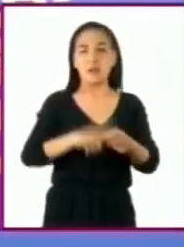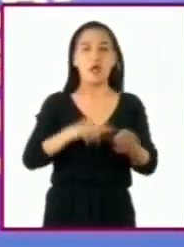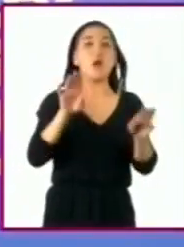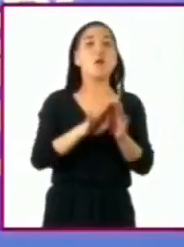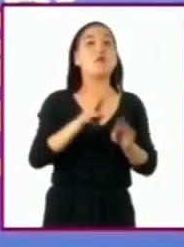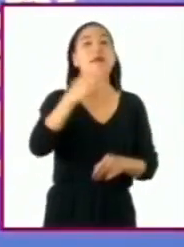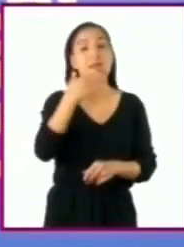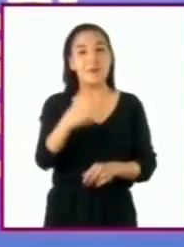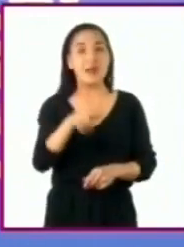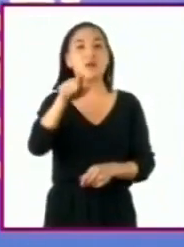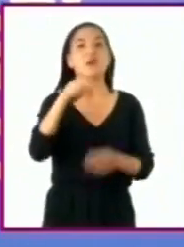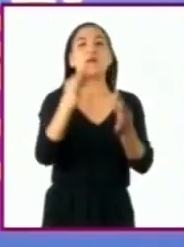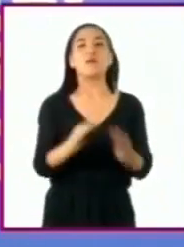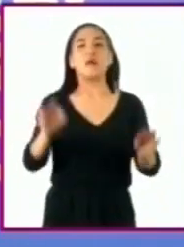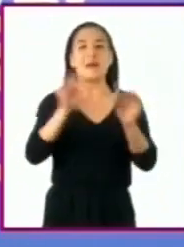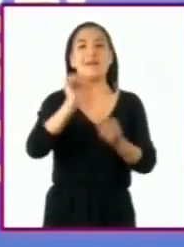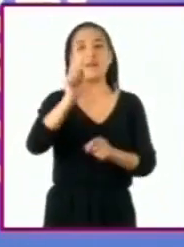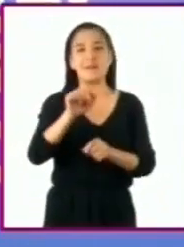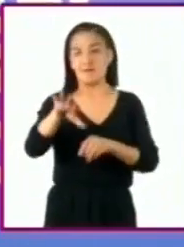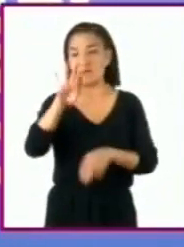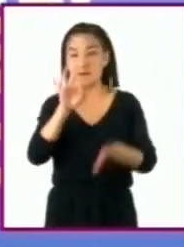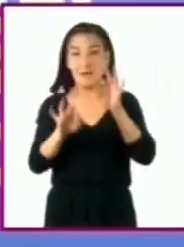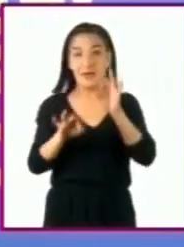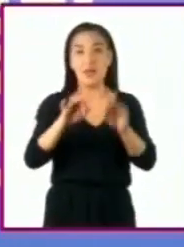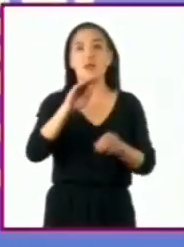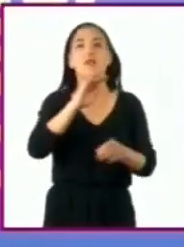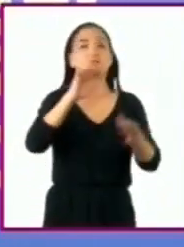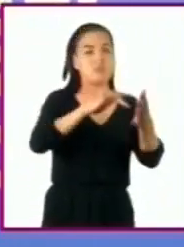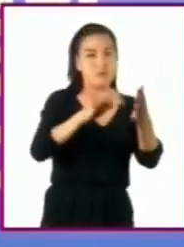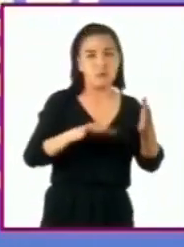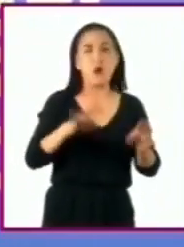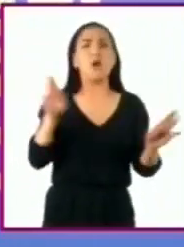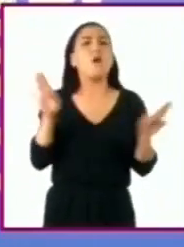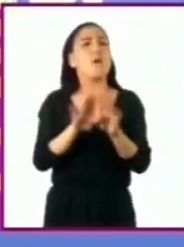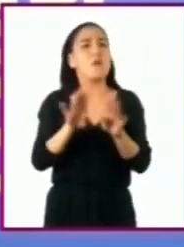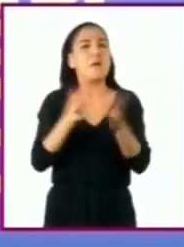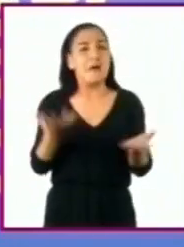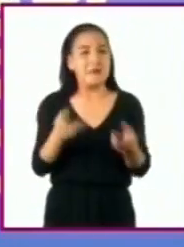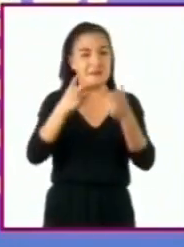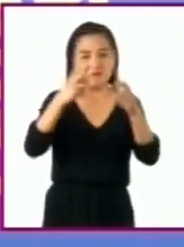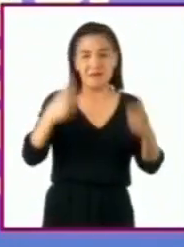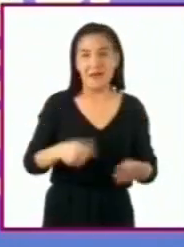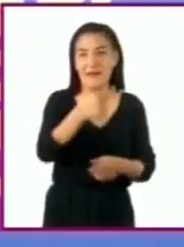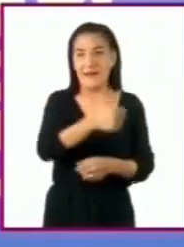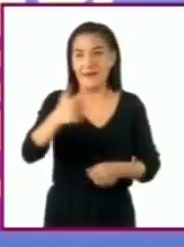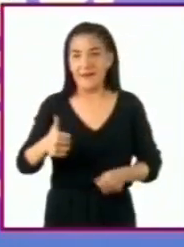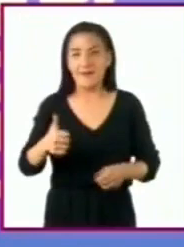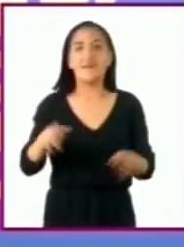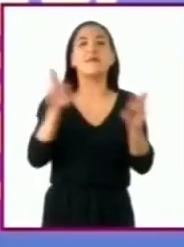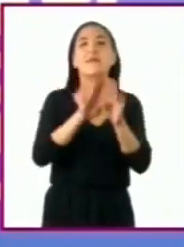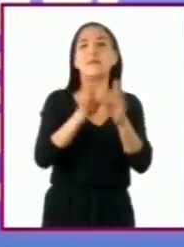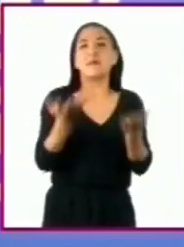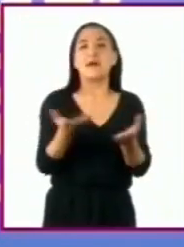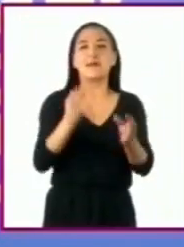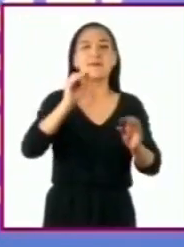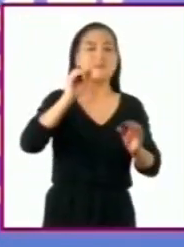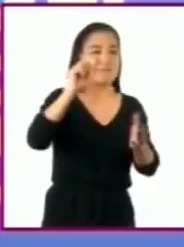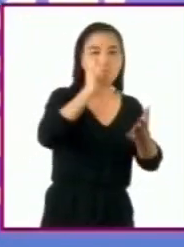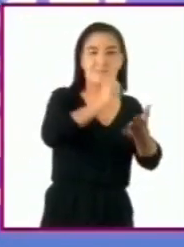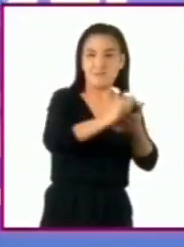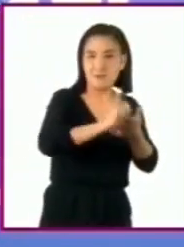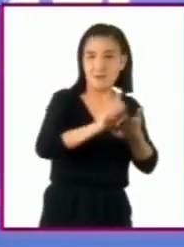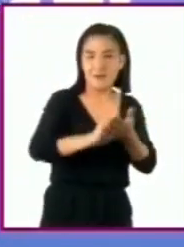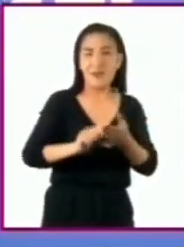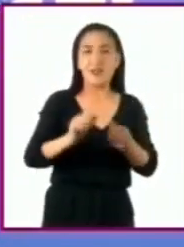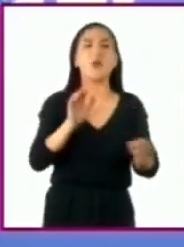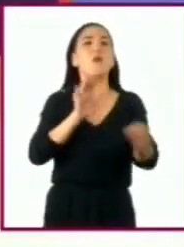investigación observen en sus distintas fuentes consultadas cómo se desarrolla en cada uno, cómo está estructurado y desde qué punto